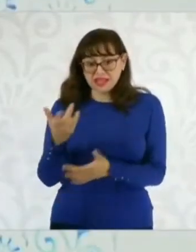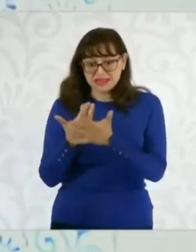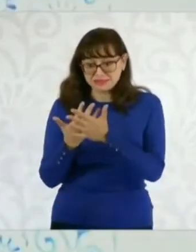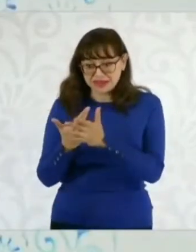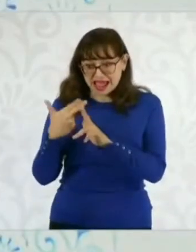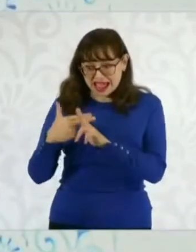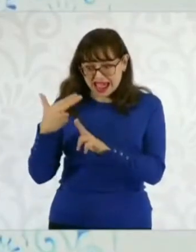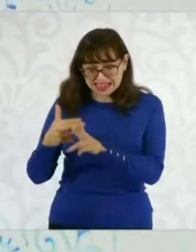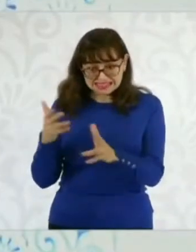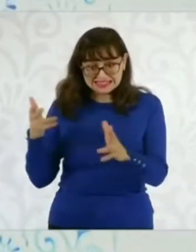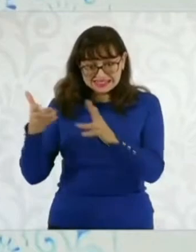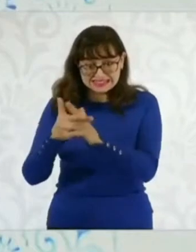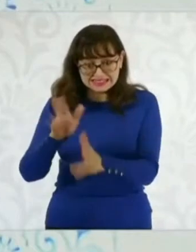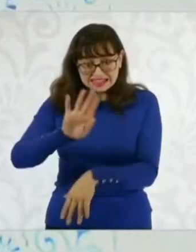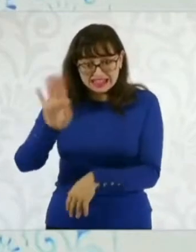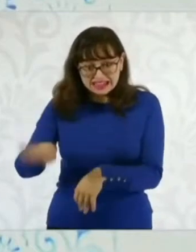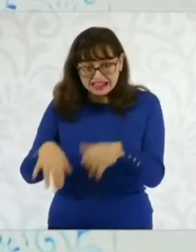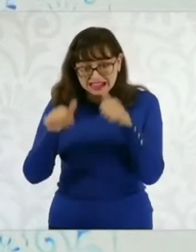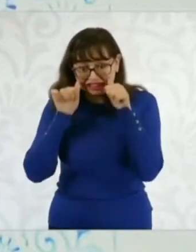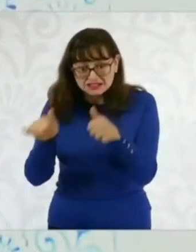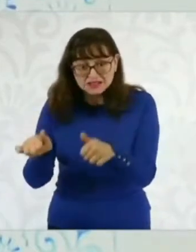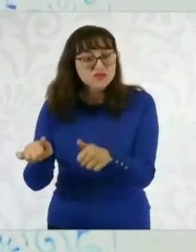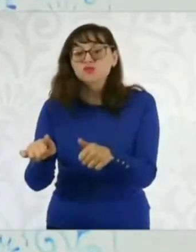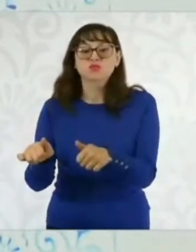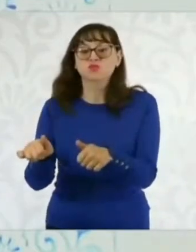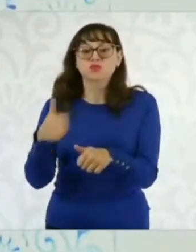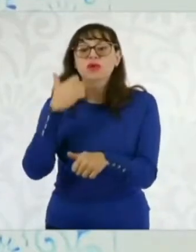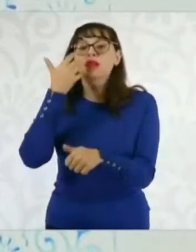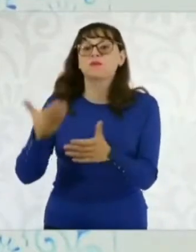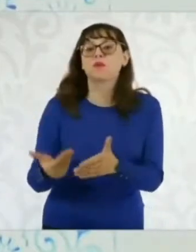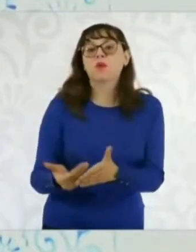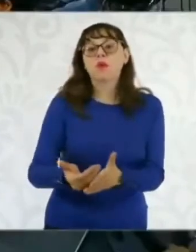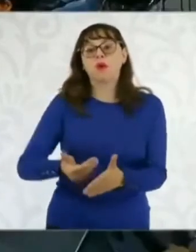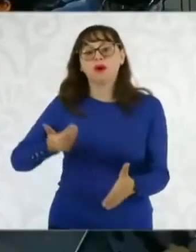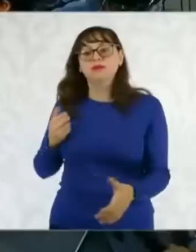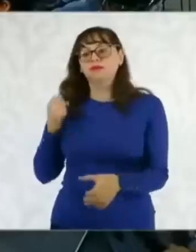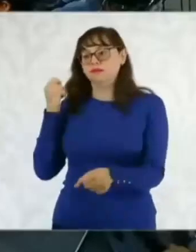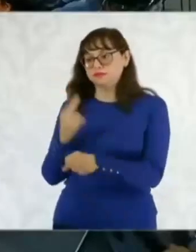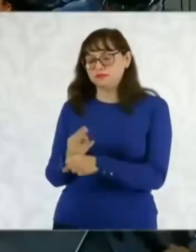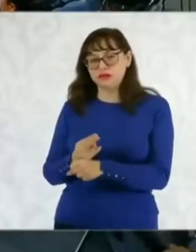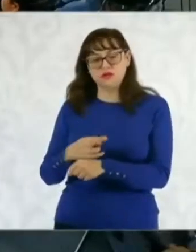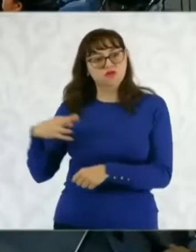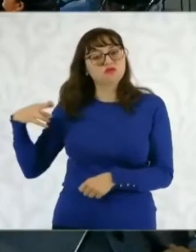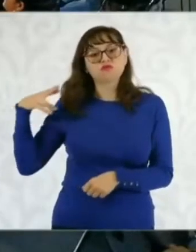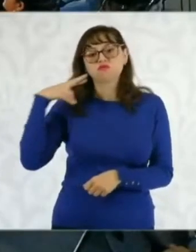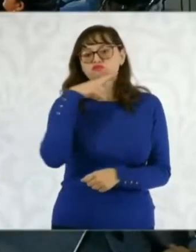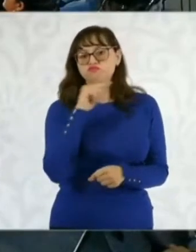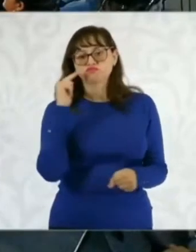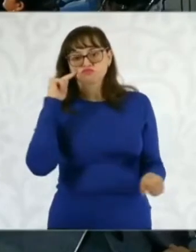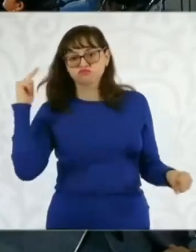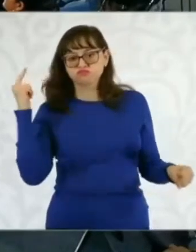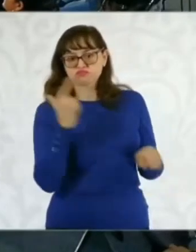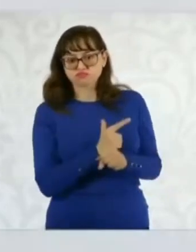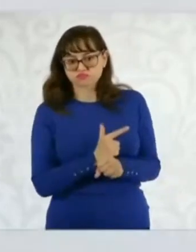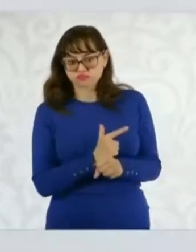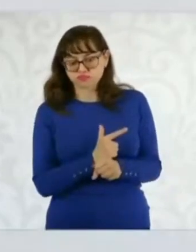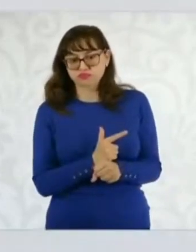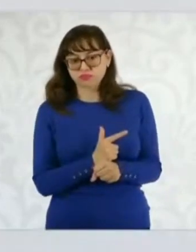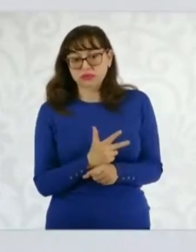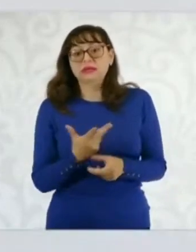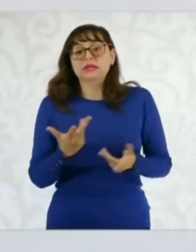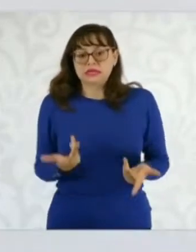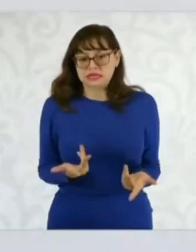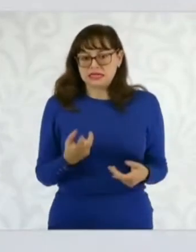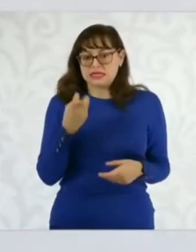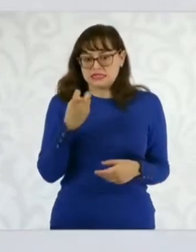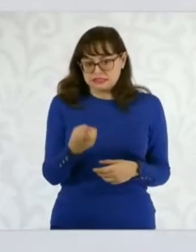que empiezan a vivir estos esquemas de violencia para que no llegue al nivel de feminicidio. Entonces, tiene que